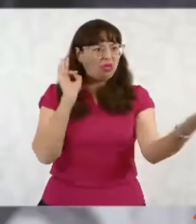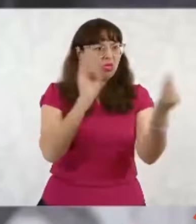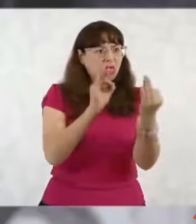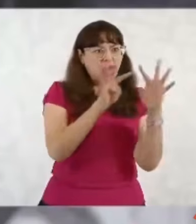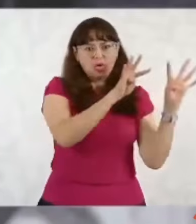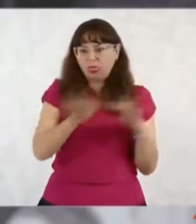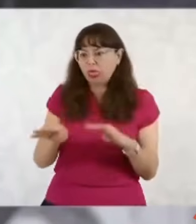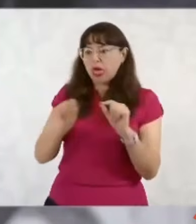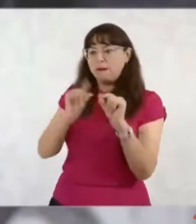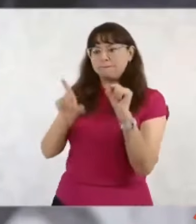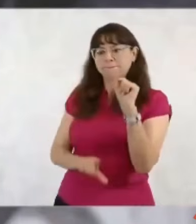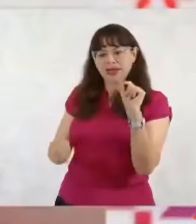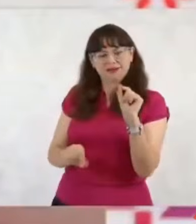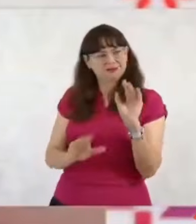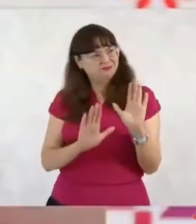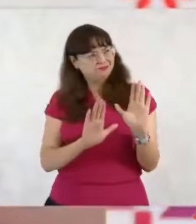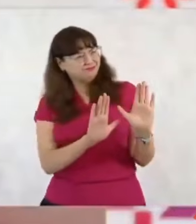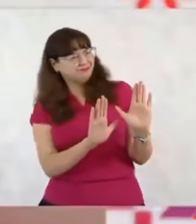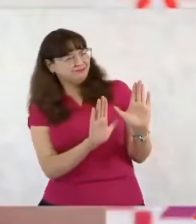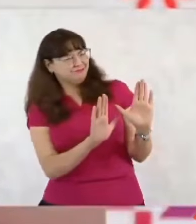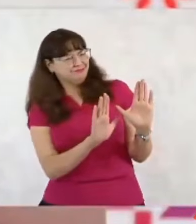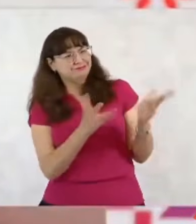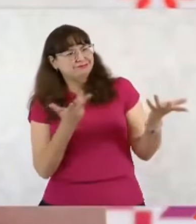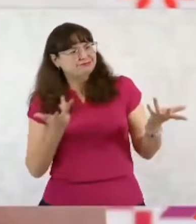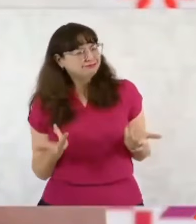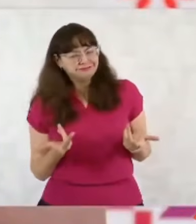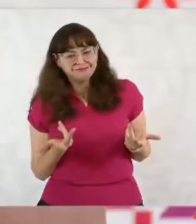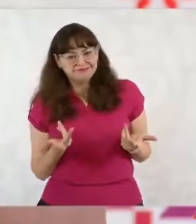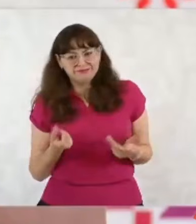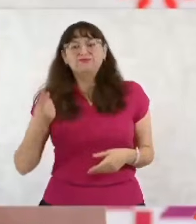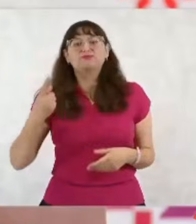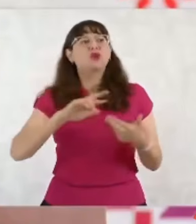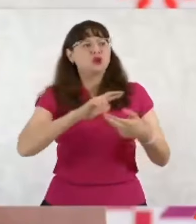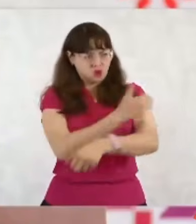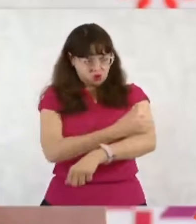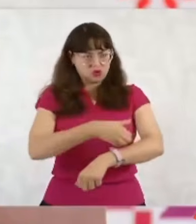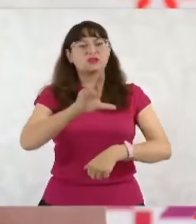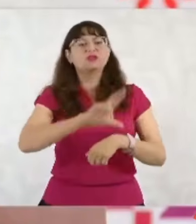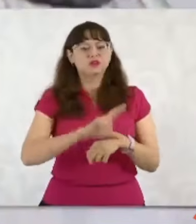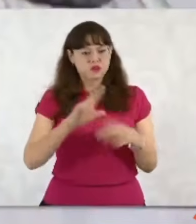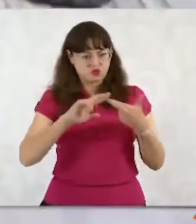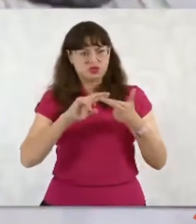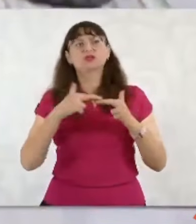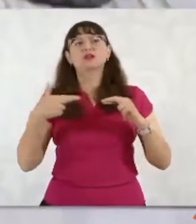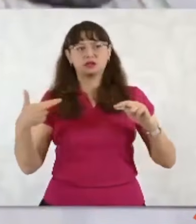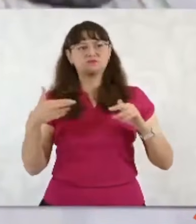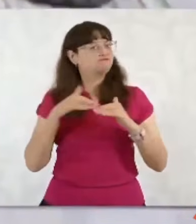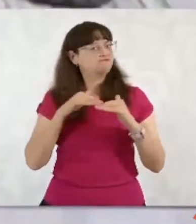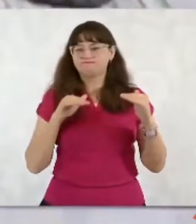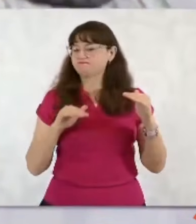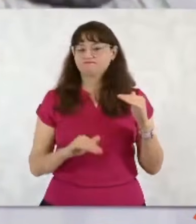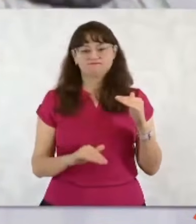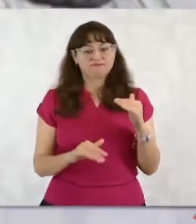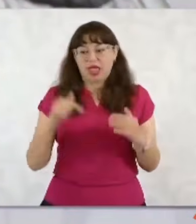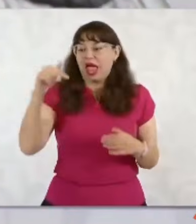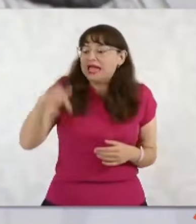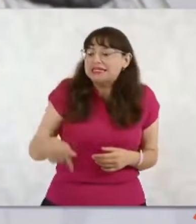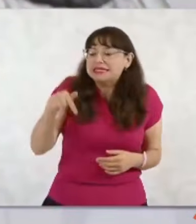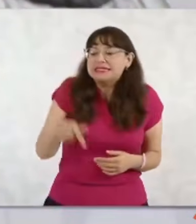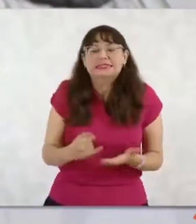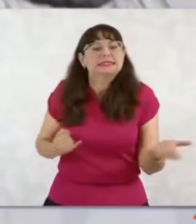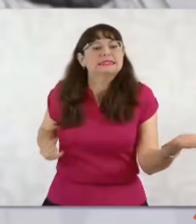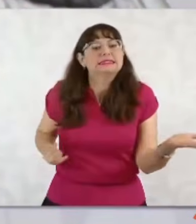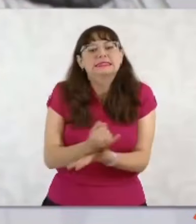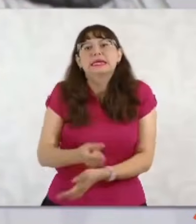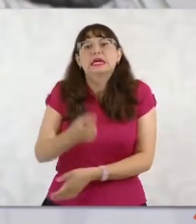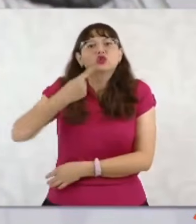Nosotros en México tenemos una buena relación, tenemos coordinación, sin subordinación, pero en México deciden los mexicanos, no